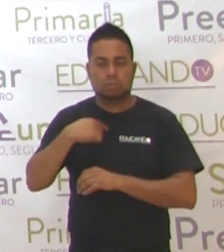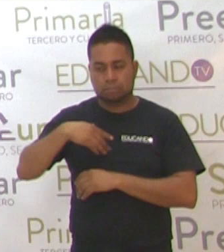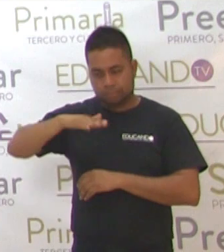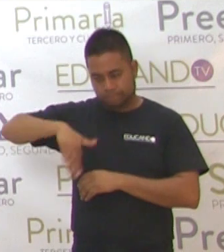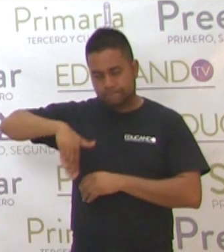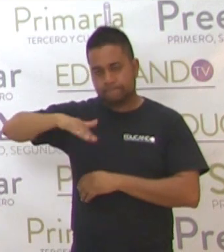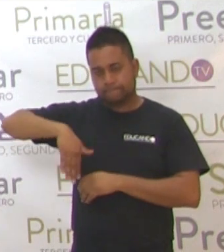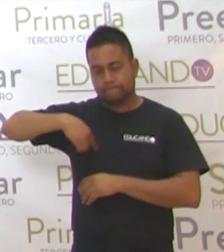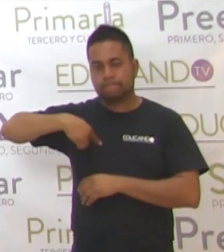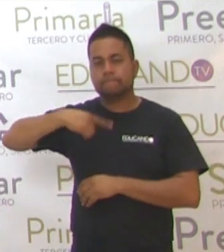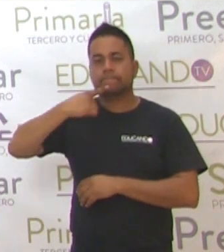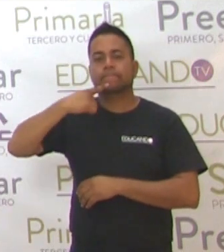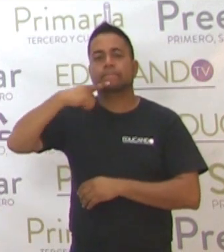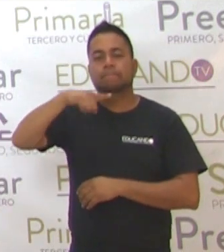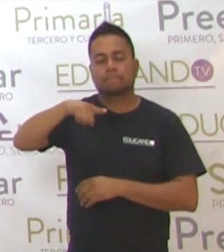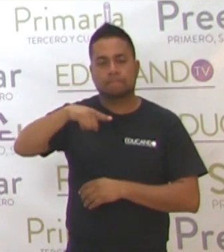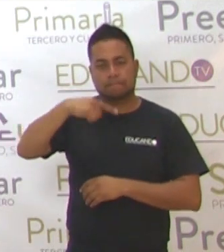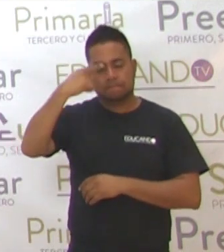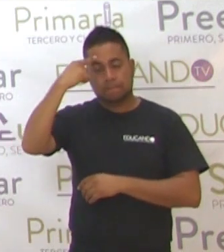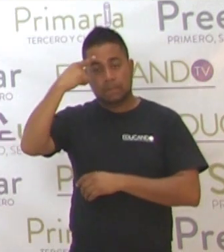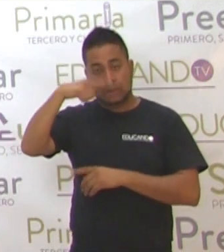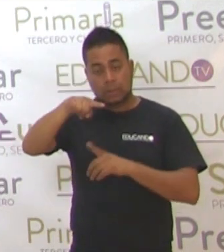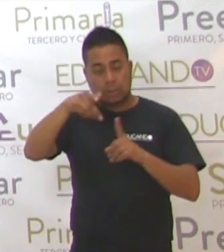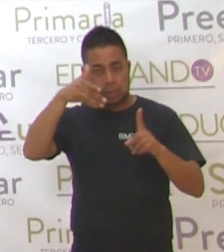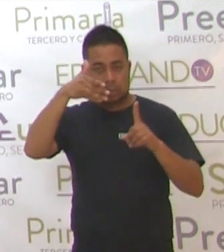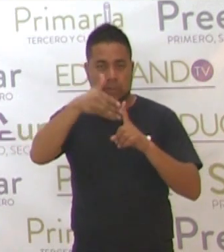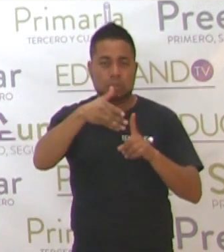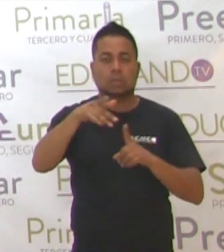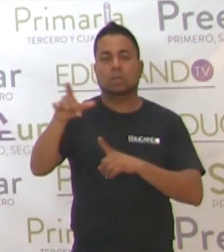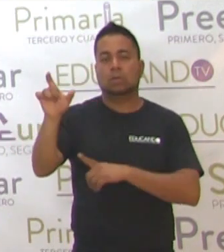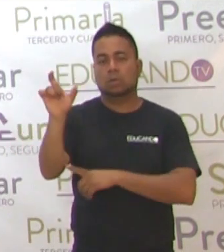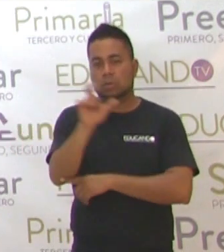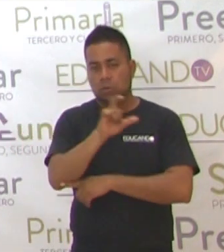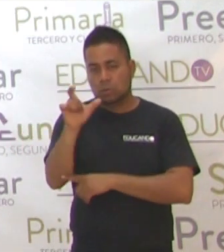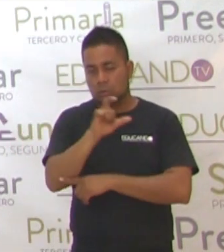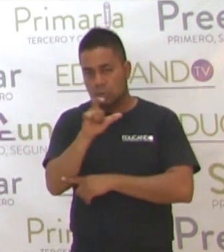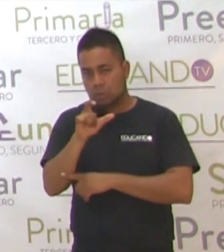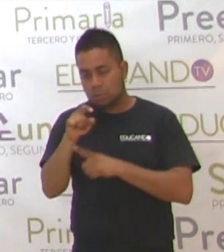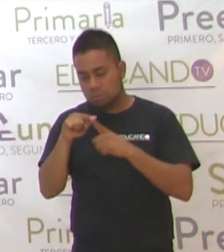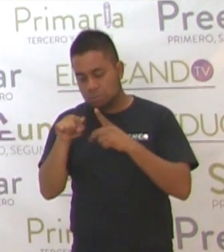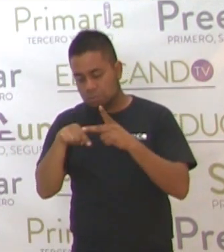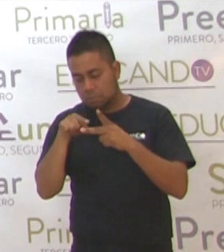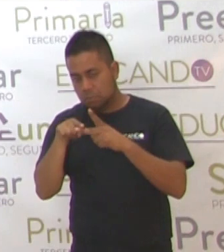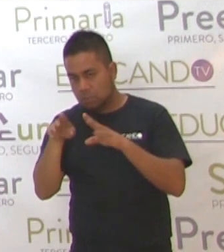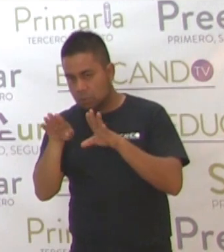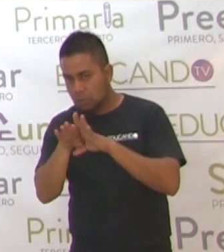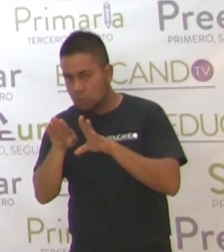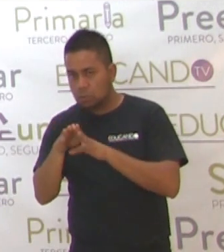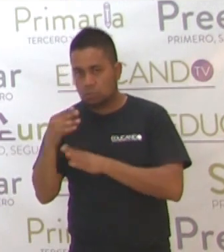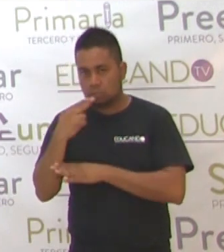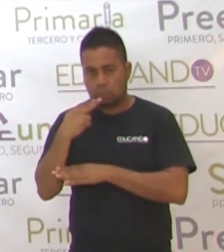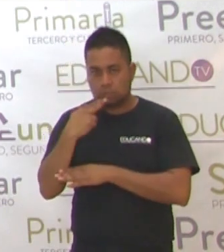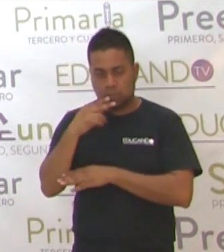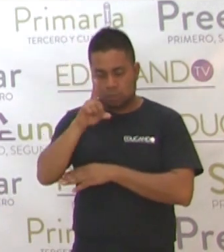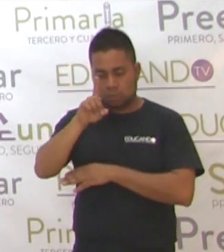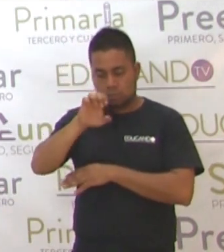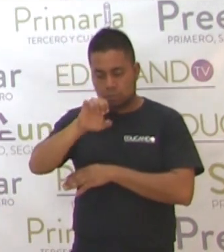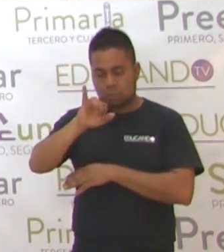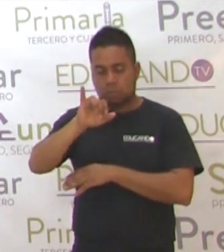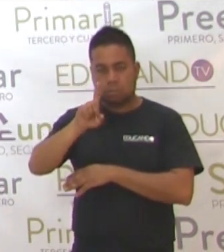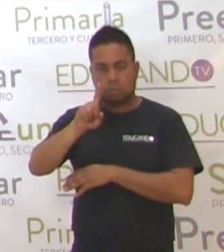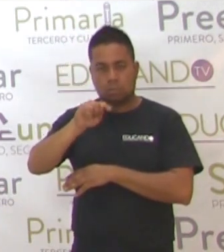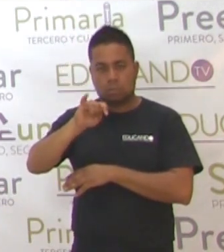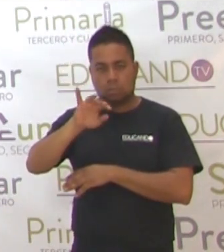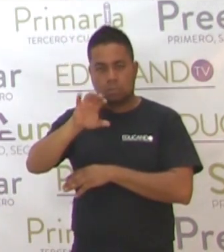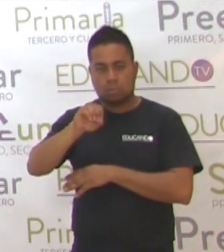hace un rato hacer la referencia de cuándo cómo y cómo utilizarlos dx si tú